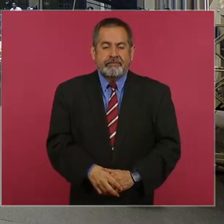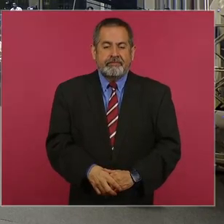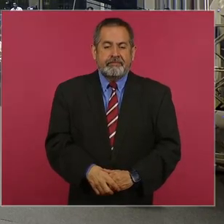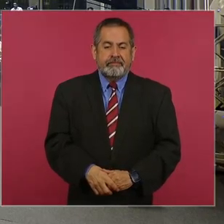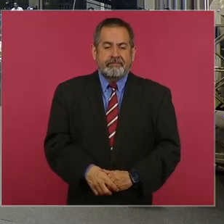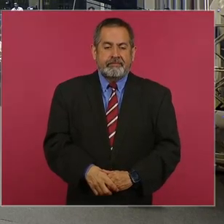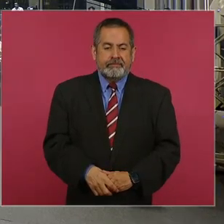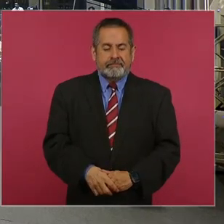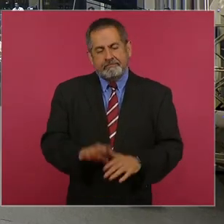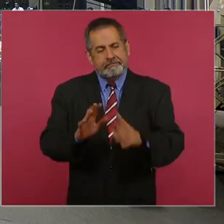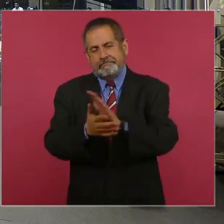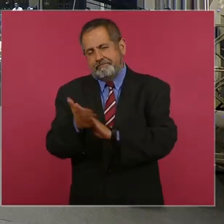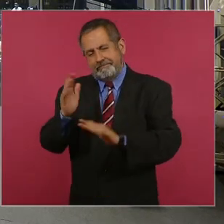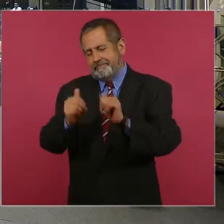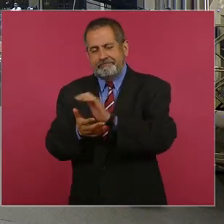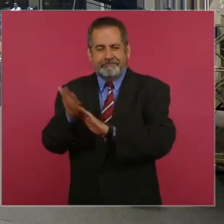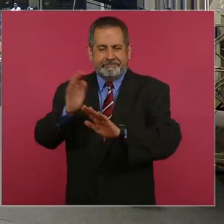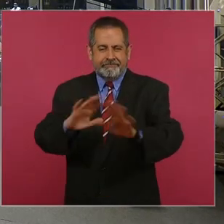ya vámonos